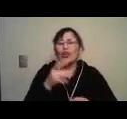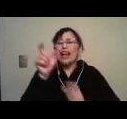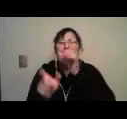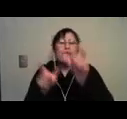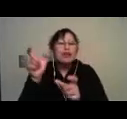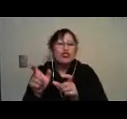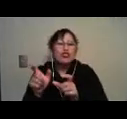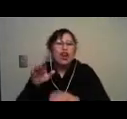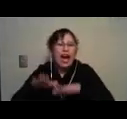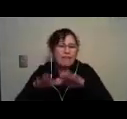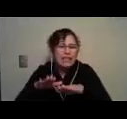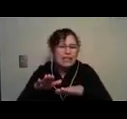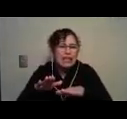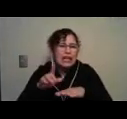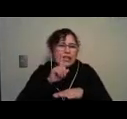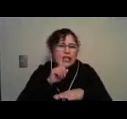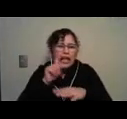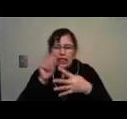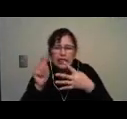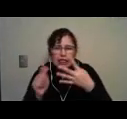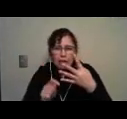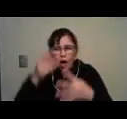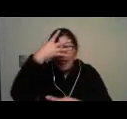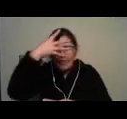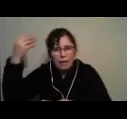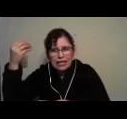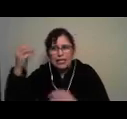tienen algunos tipos o tienen demencia en general,